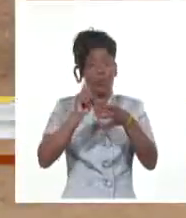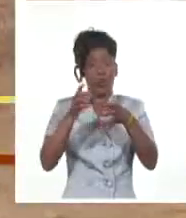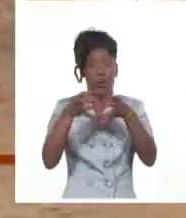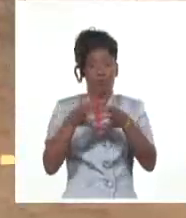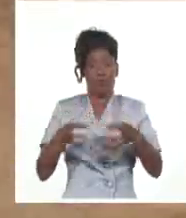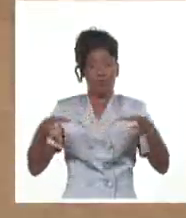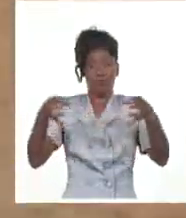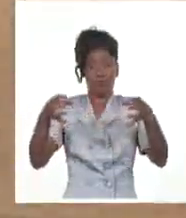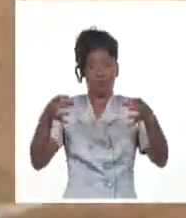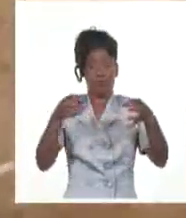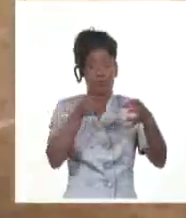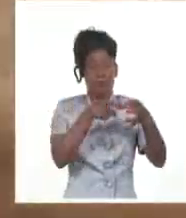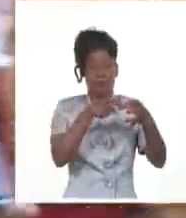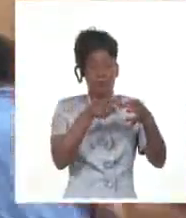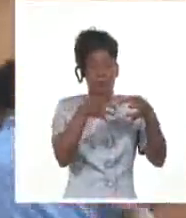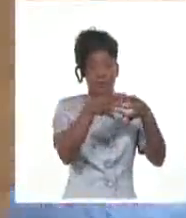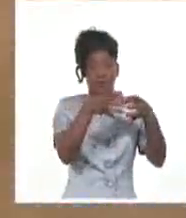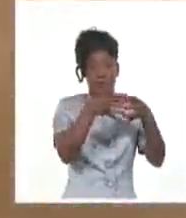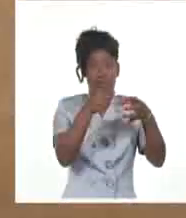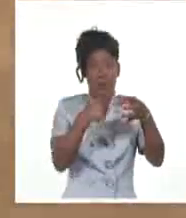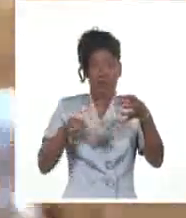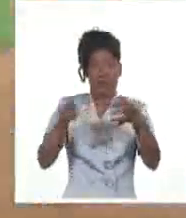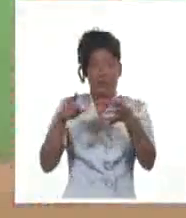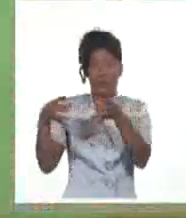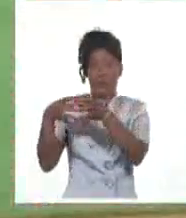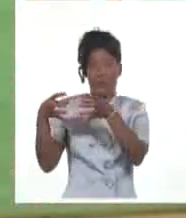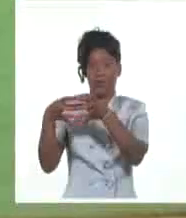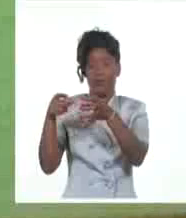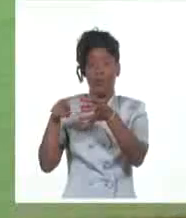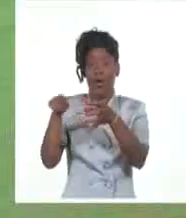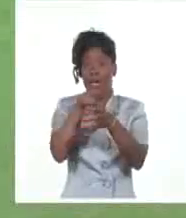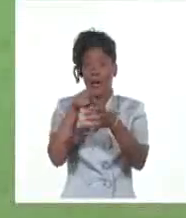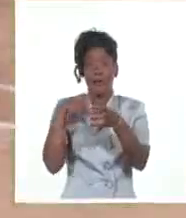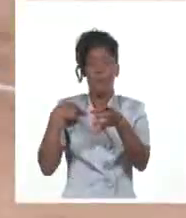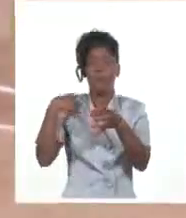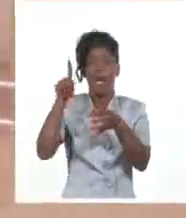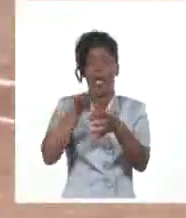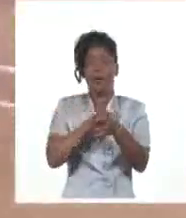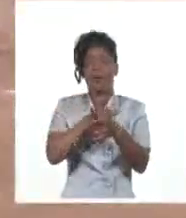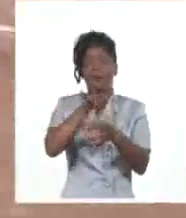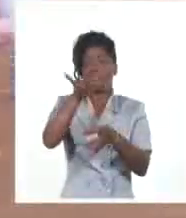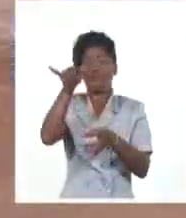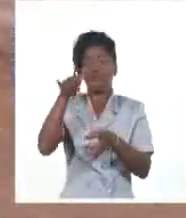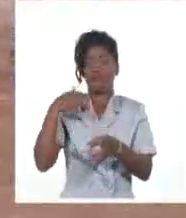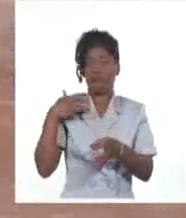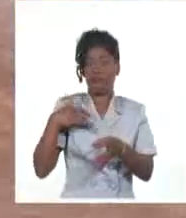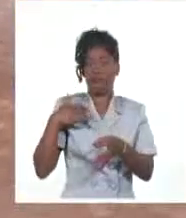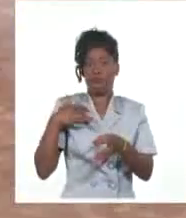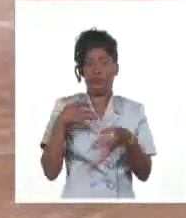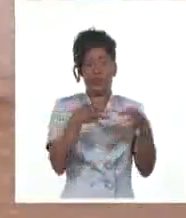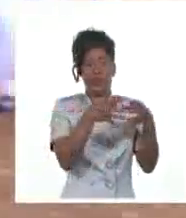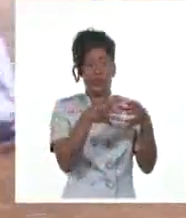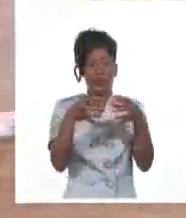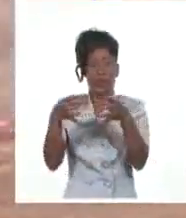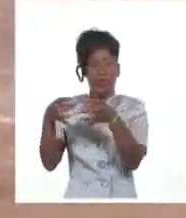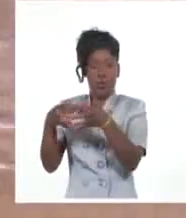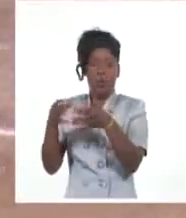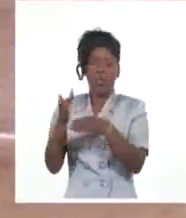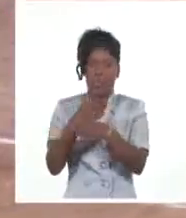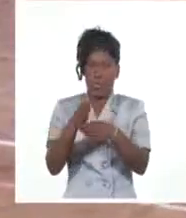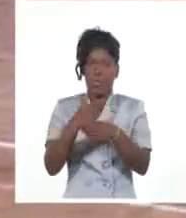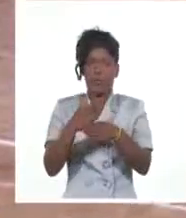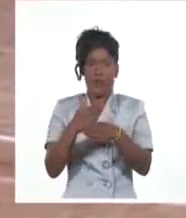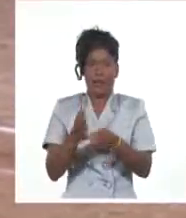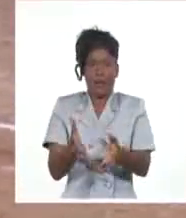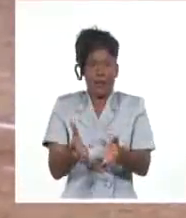y Antonio Sisto. En el cuadro harán el viaje al país sudamericano Yersander Rodríguez como capitán del conjunto, Luis Raúl Domínguez, Osvaldo